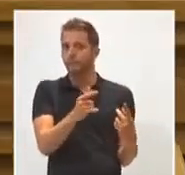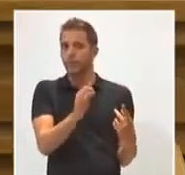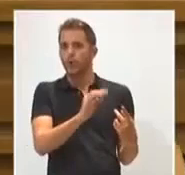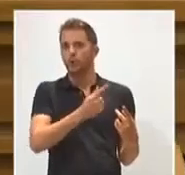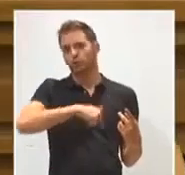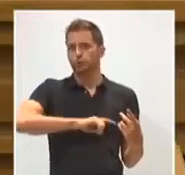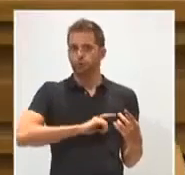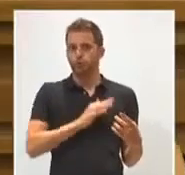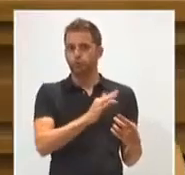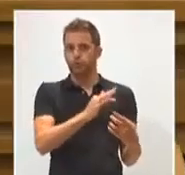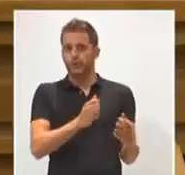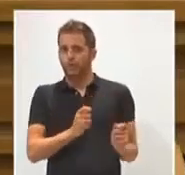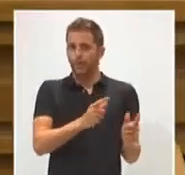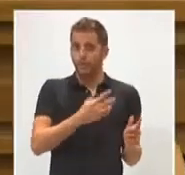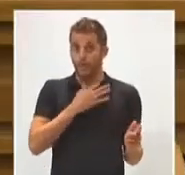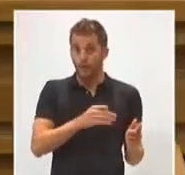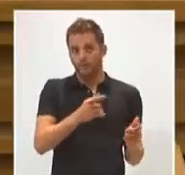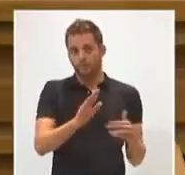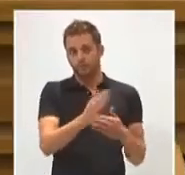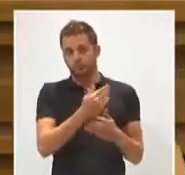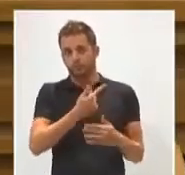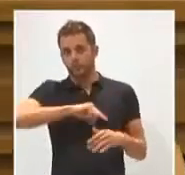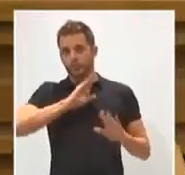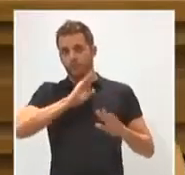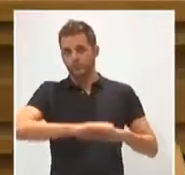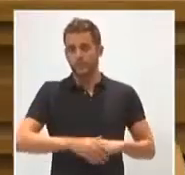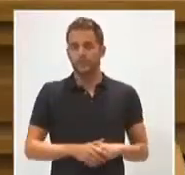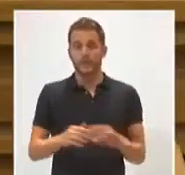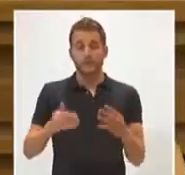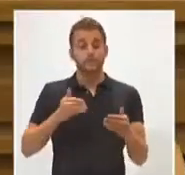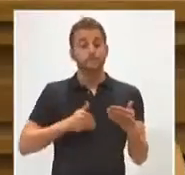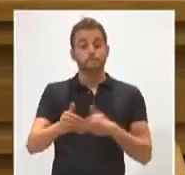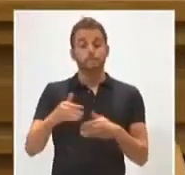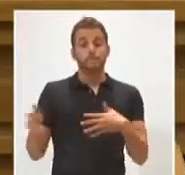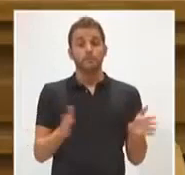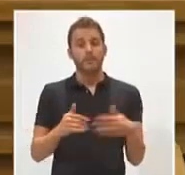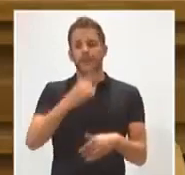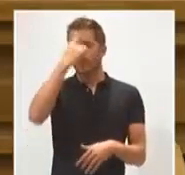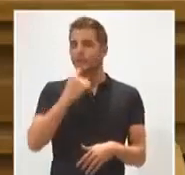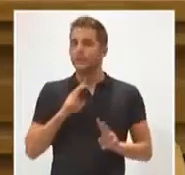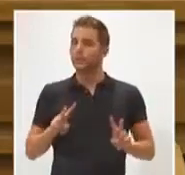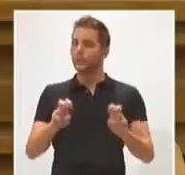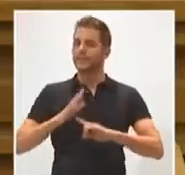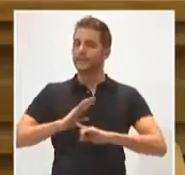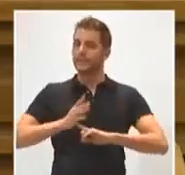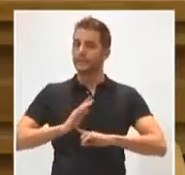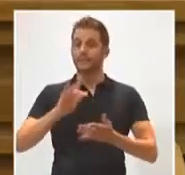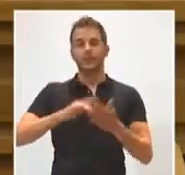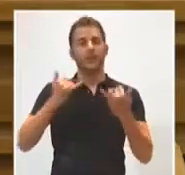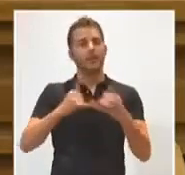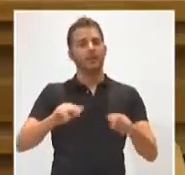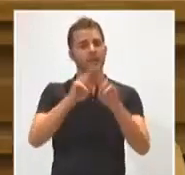que reforzar en marzo lanzaremos la nueva imagen también de castilla la mancha en las ferias